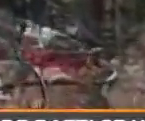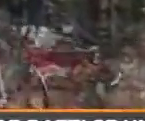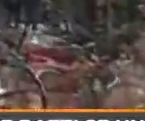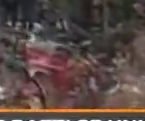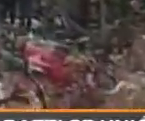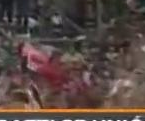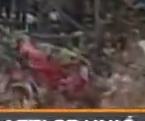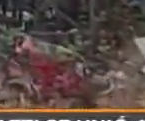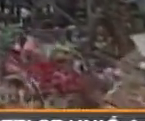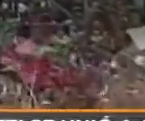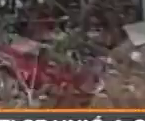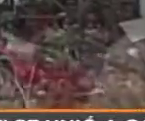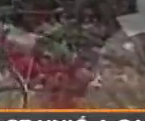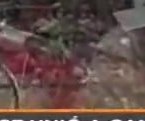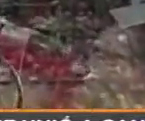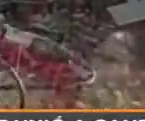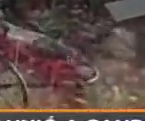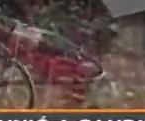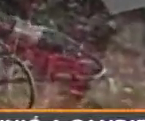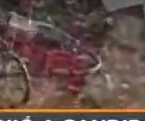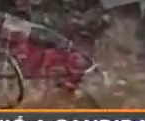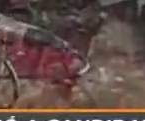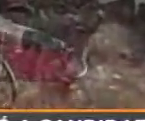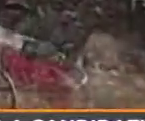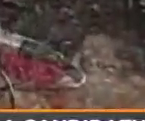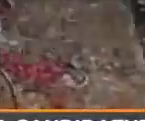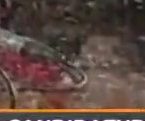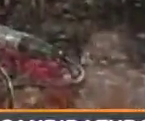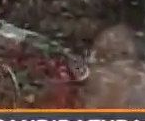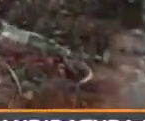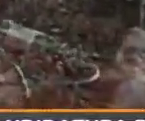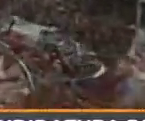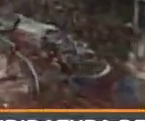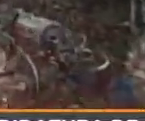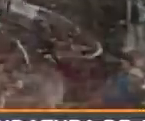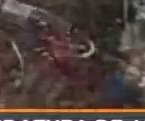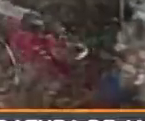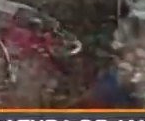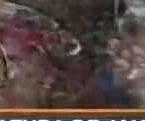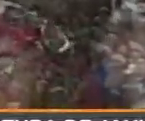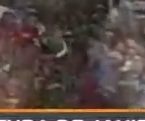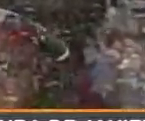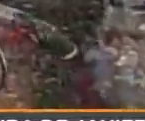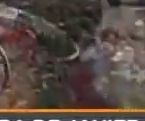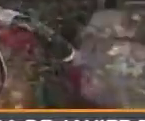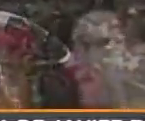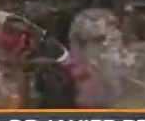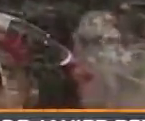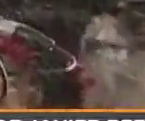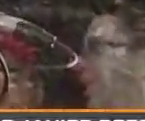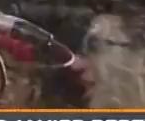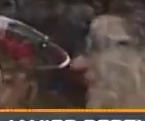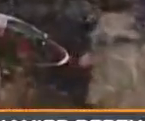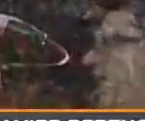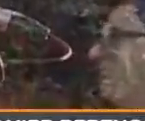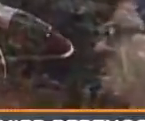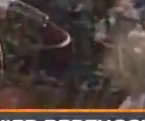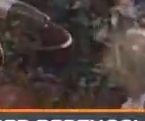esta pasión, la más grande manifestación de la historia de Cumaná y del Estado